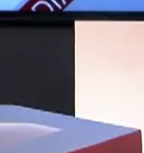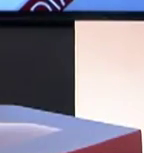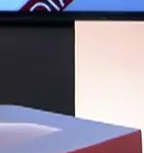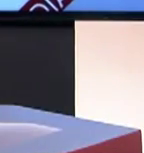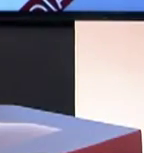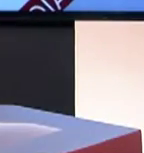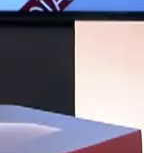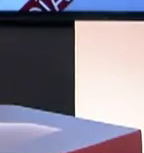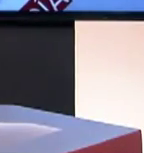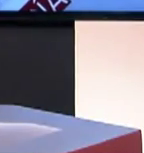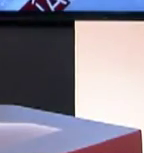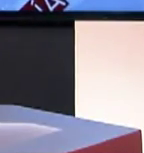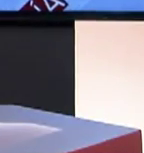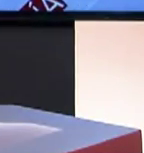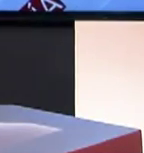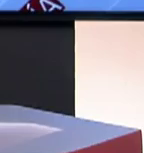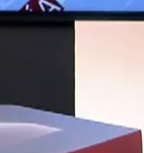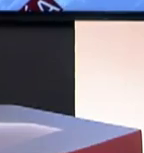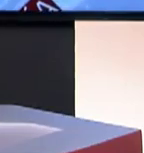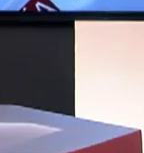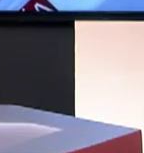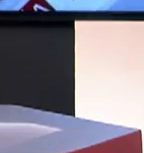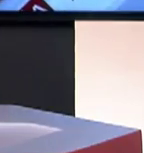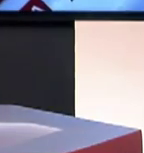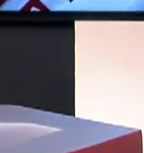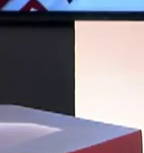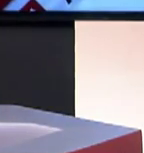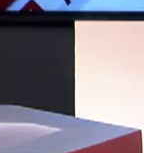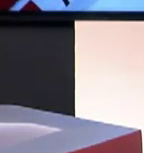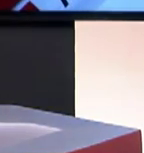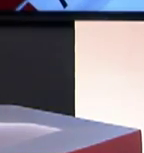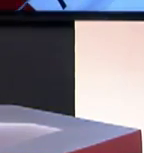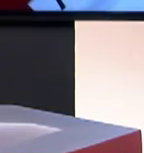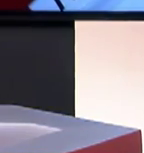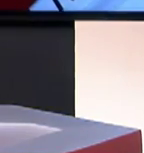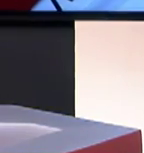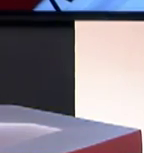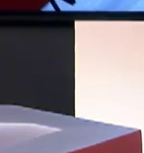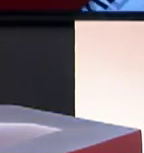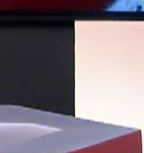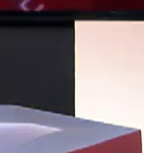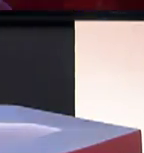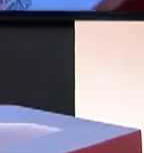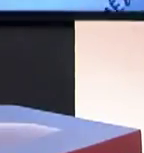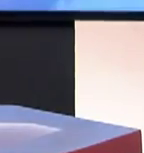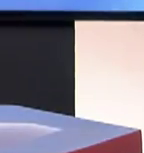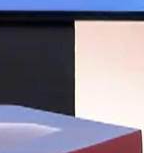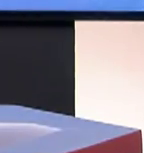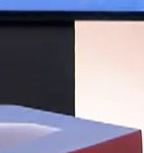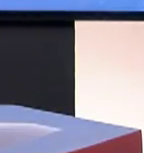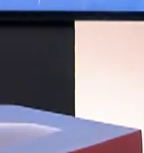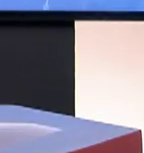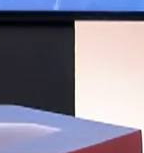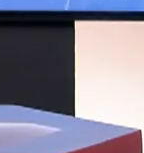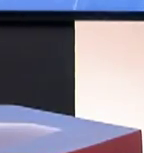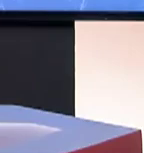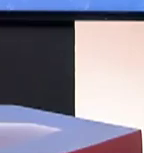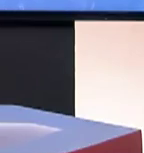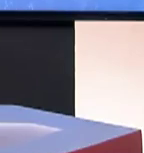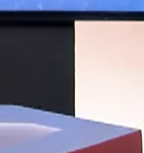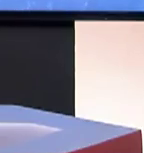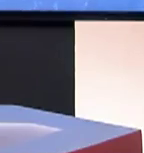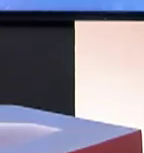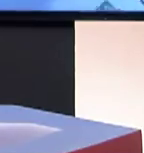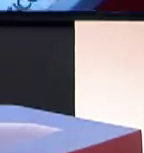Al inicio de este informativo les decíamos que concluyó la ronda 3.1, esto de la venta